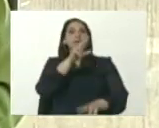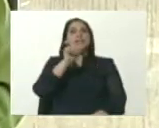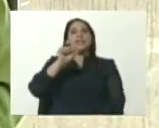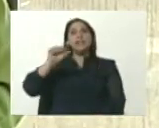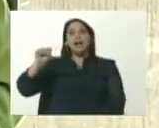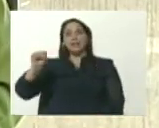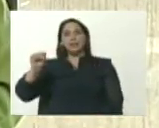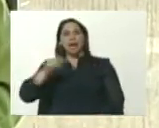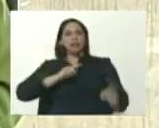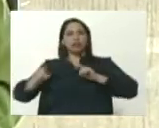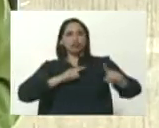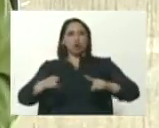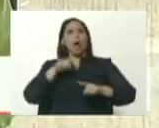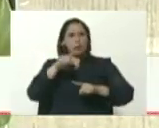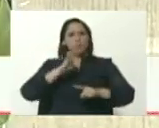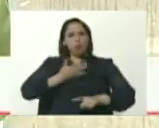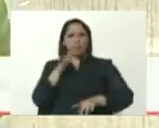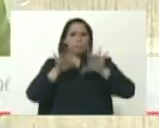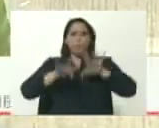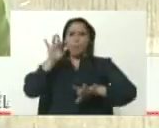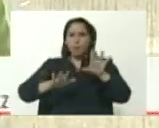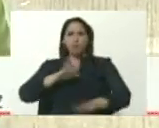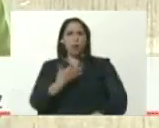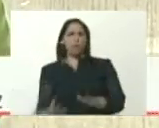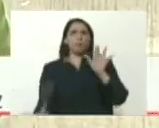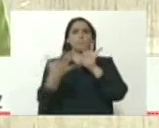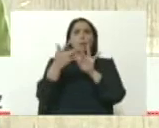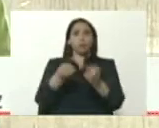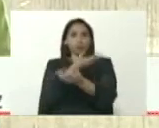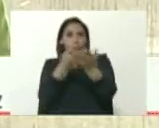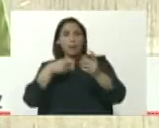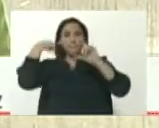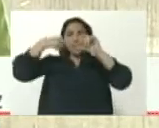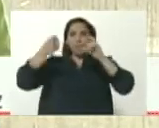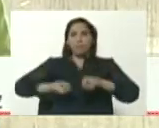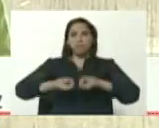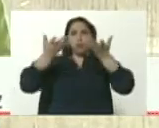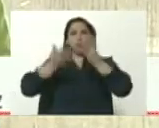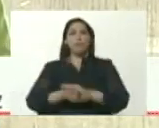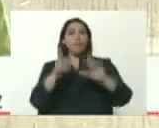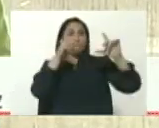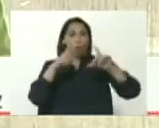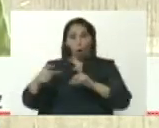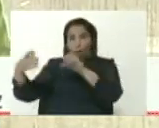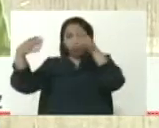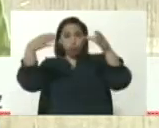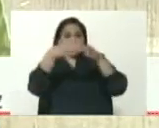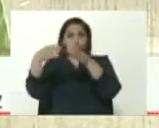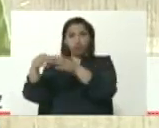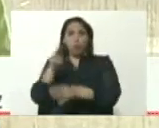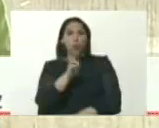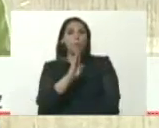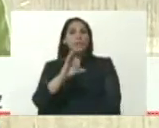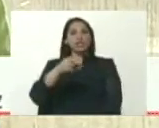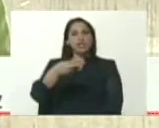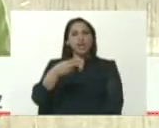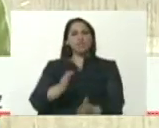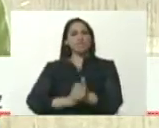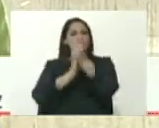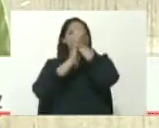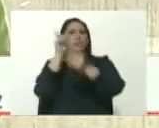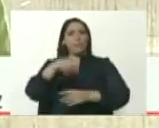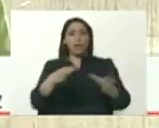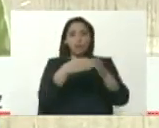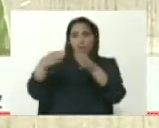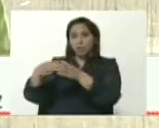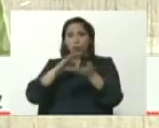escribir y por ahí vamos a interactuar. Saquen ustedes videos, fotos de la reunión de su VC, de su liderazgo y su